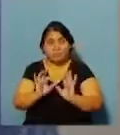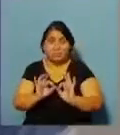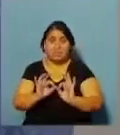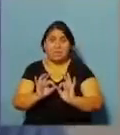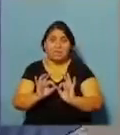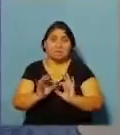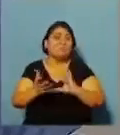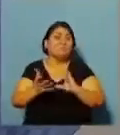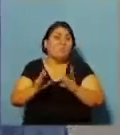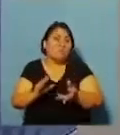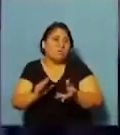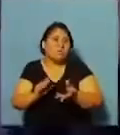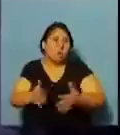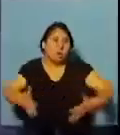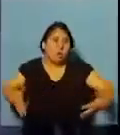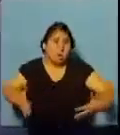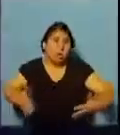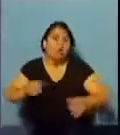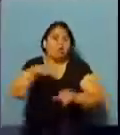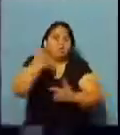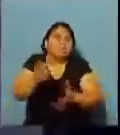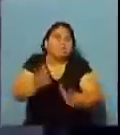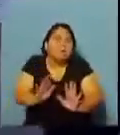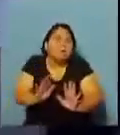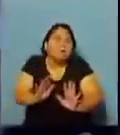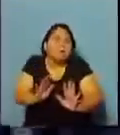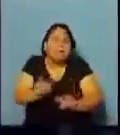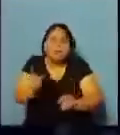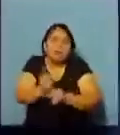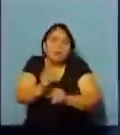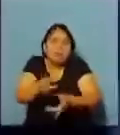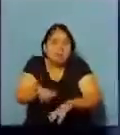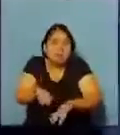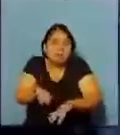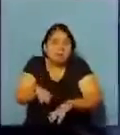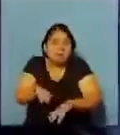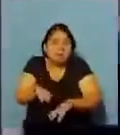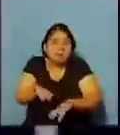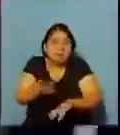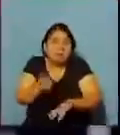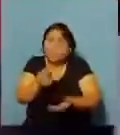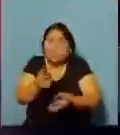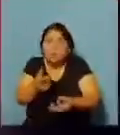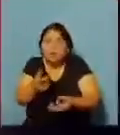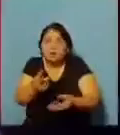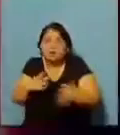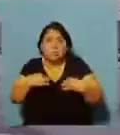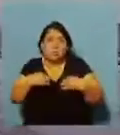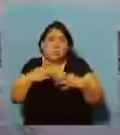forma gordita, digamos, pero a la cual no quiere decir que no entre en los patrones,